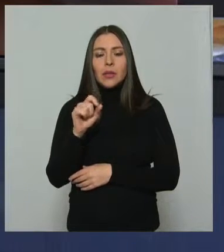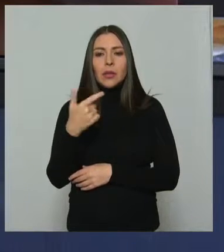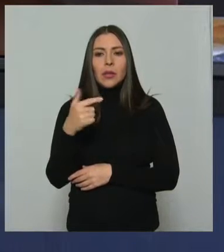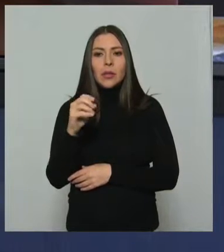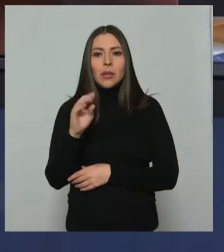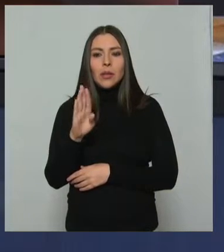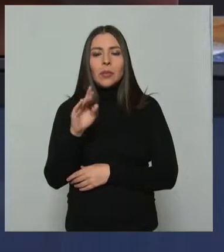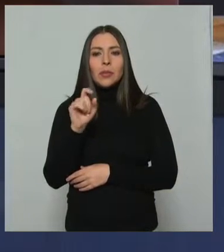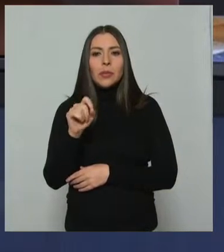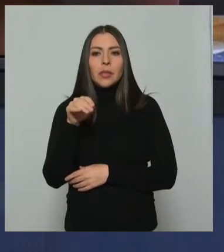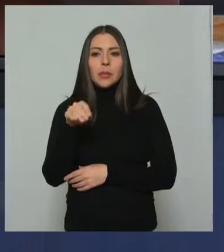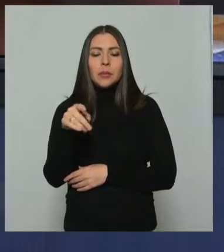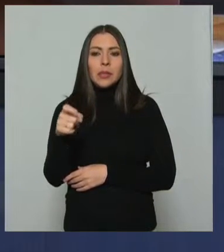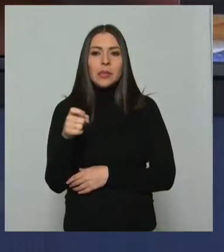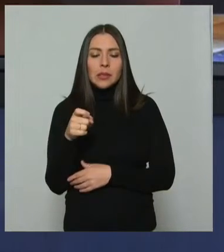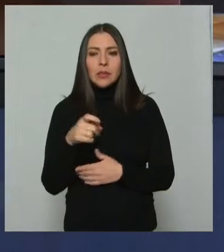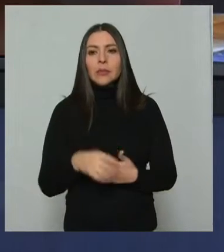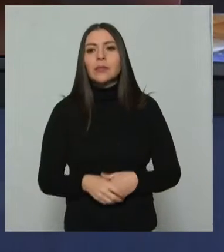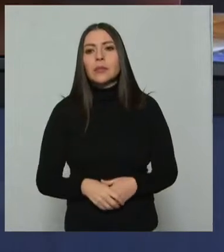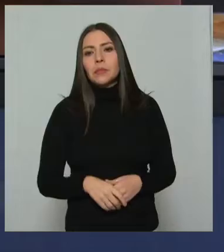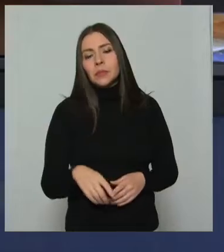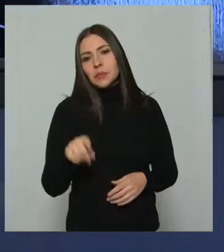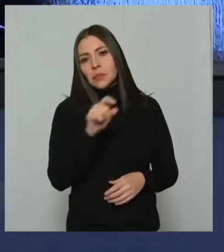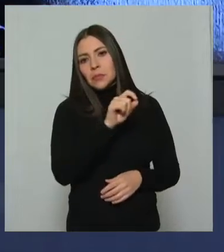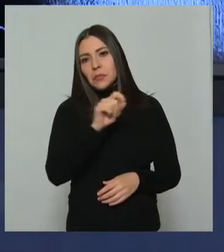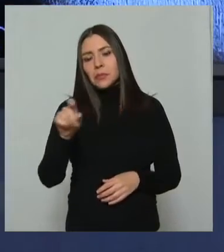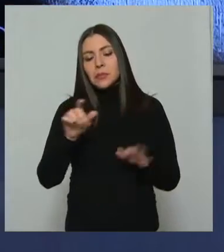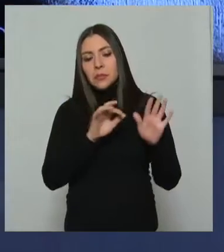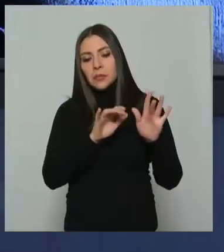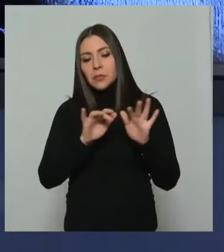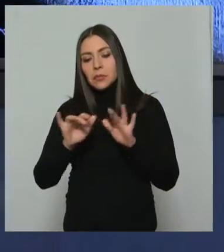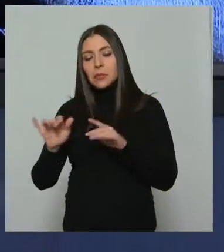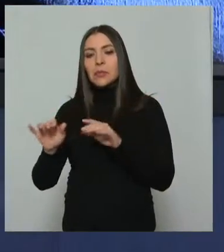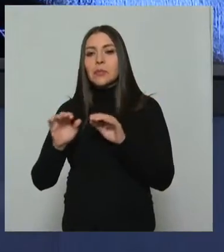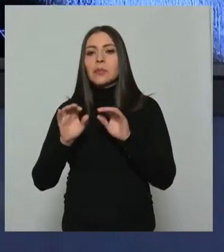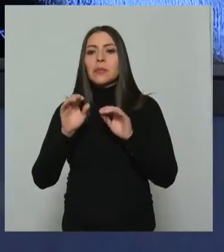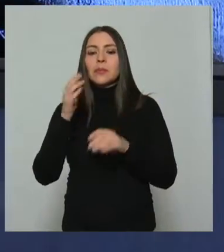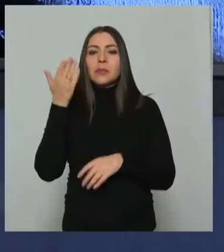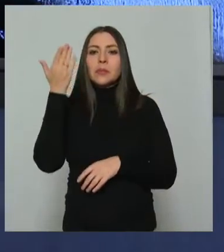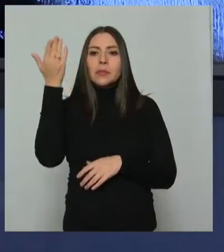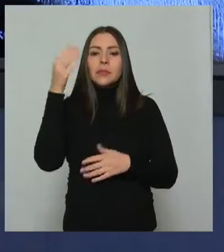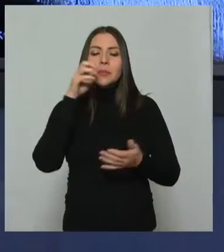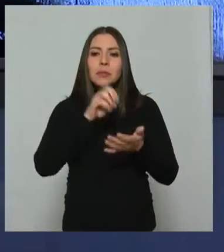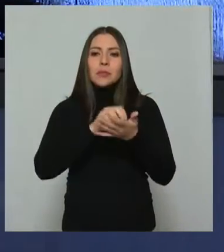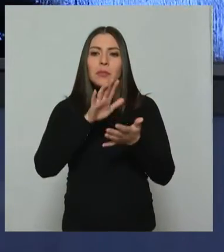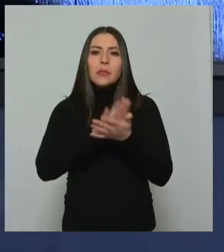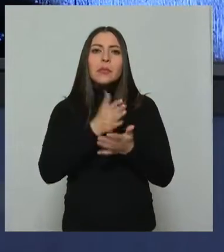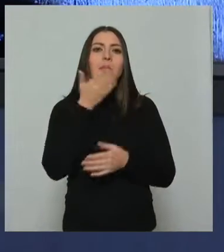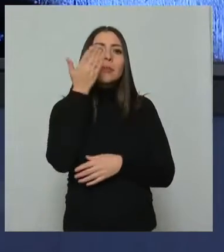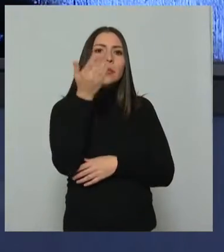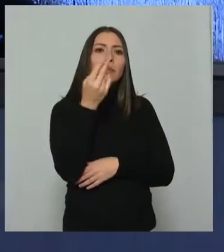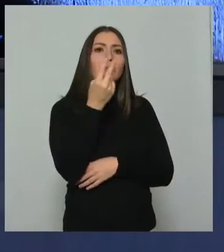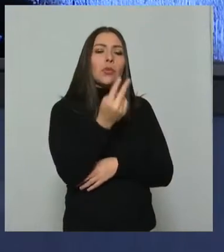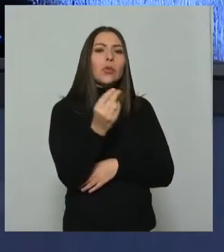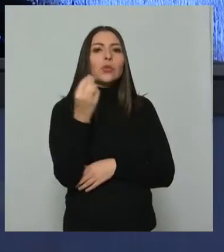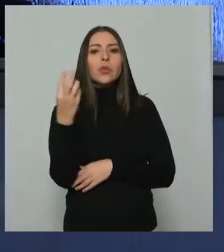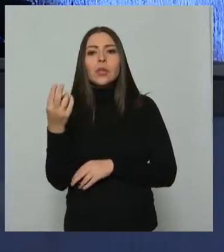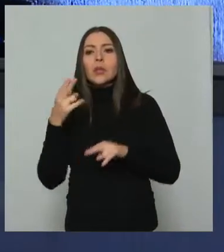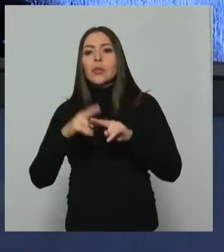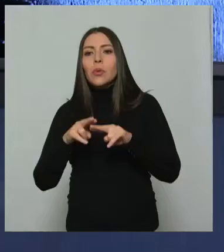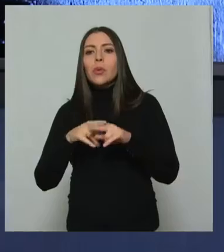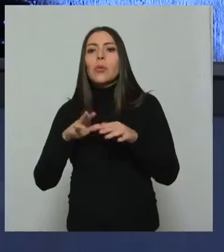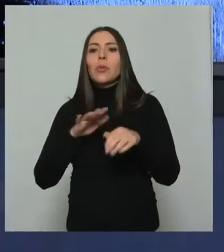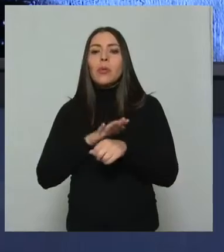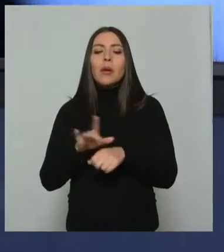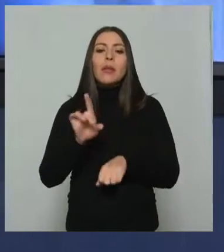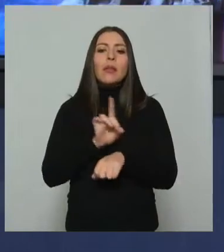@imba.gov.mx. Tienen que reservar, mandan un correo, yo quiero 2 boletos, 3 boletos para tal función, para tal día, en tal horario,